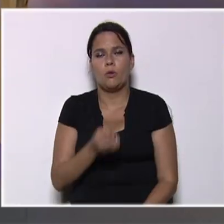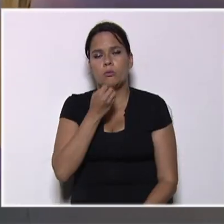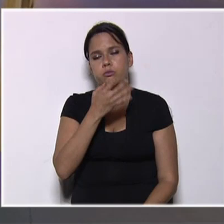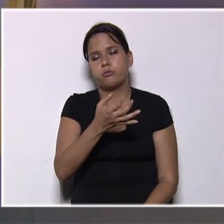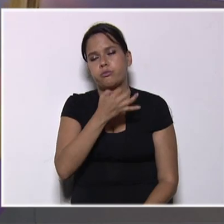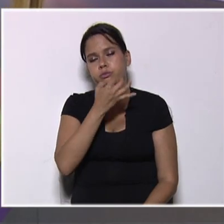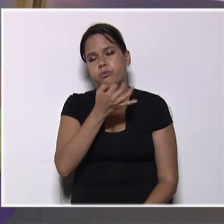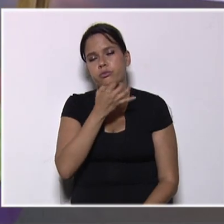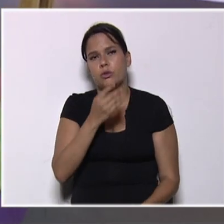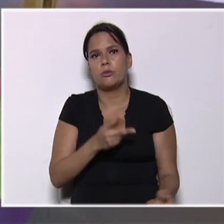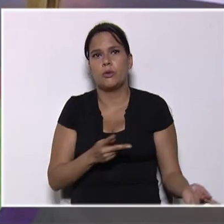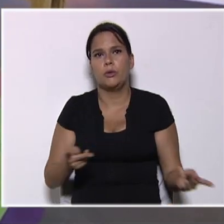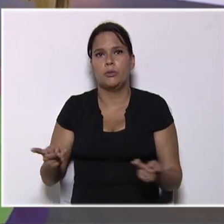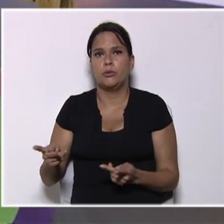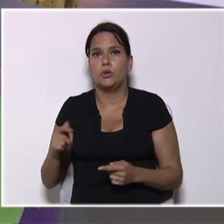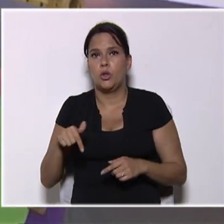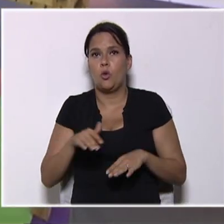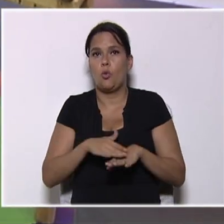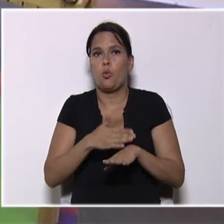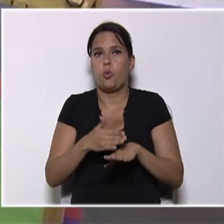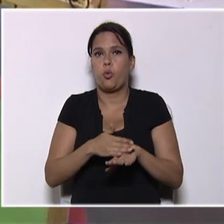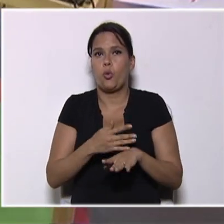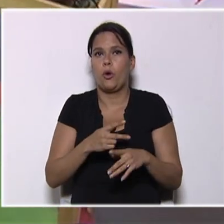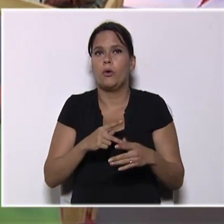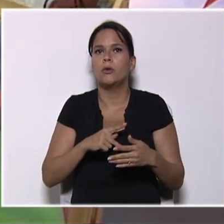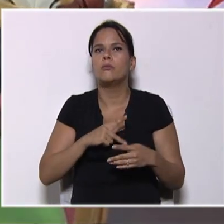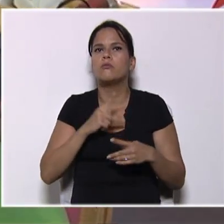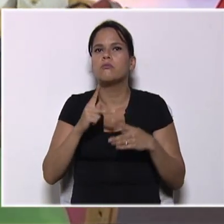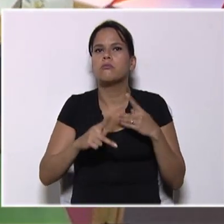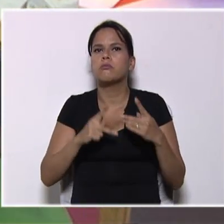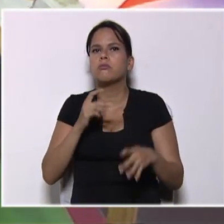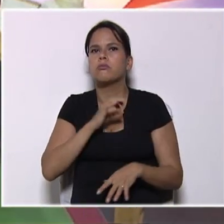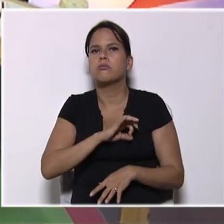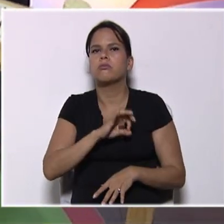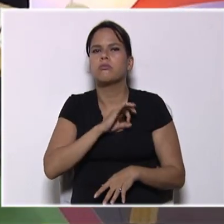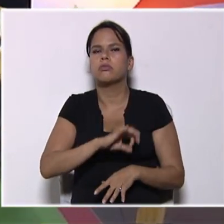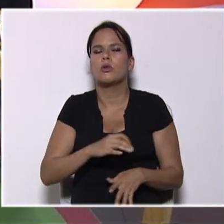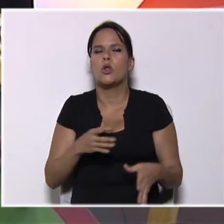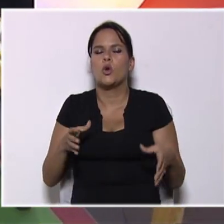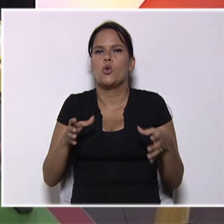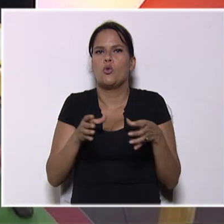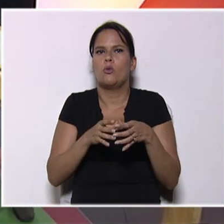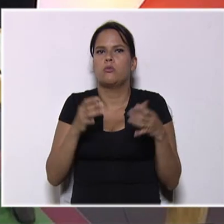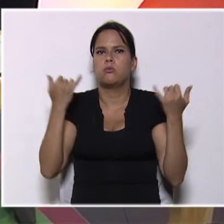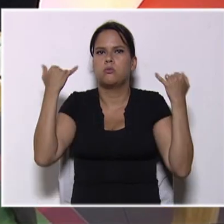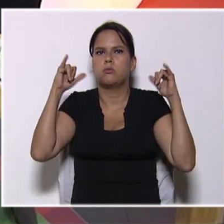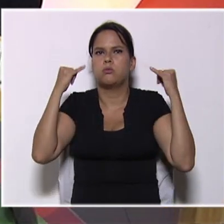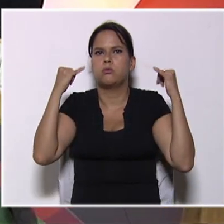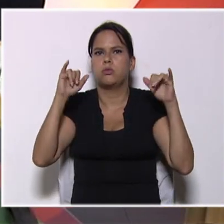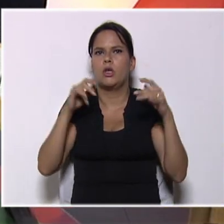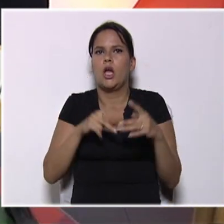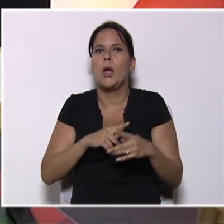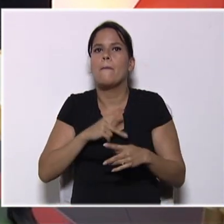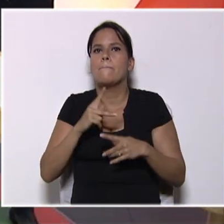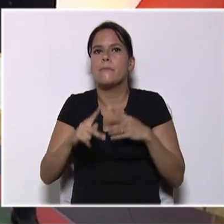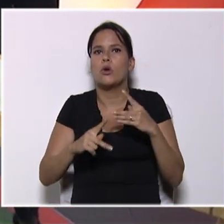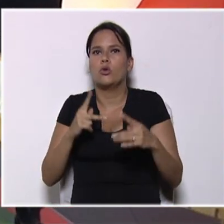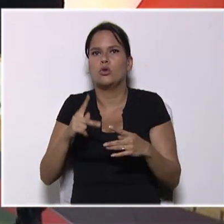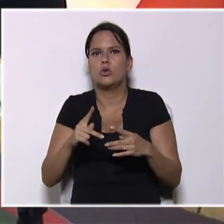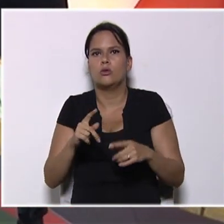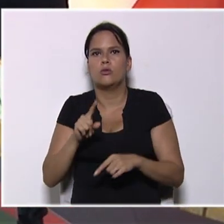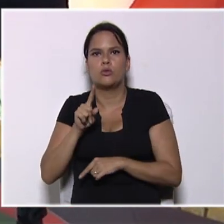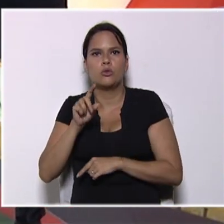tardes, muchachos. Bienvenidos nuevamente a su jueves socioproductivo, jueves de grupos de creación, recreación y producción. Bueno, muchachos, a la cuenta de